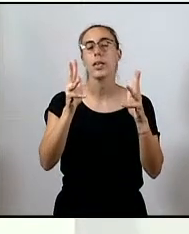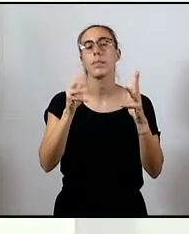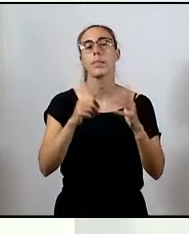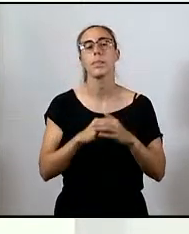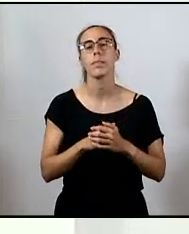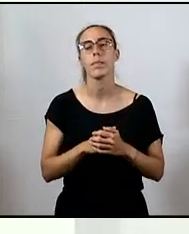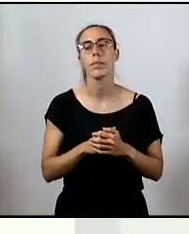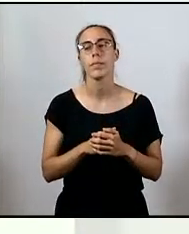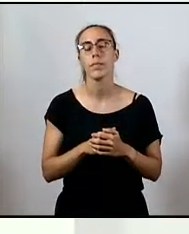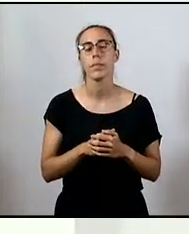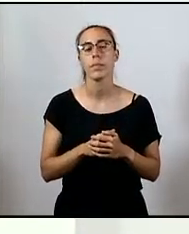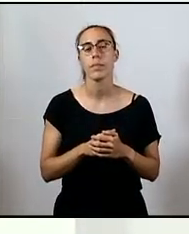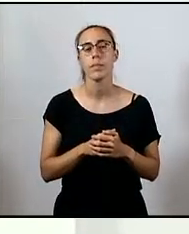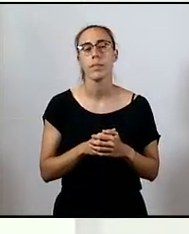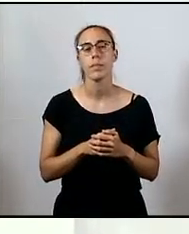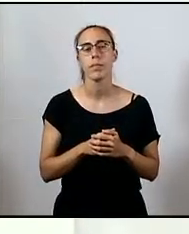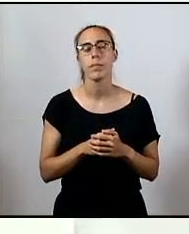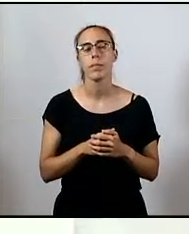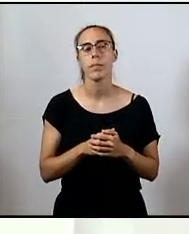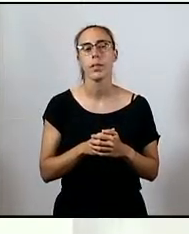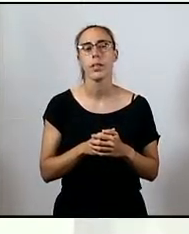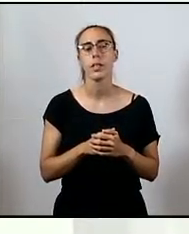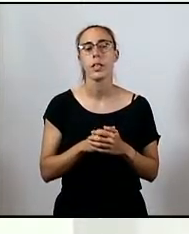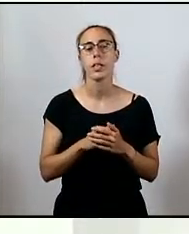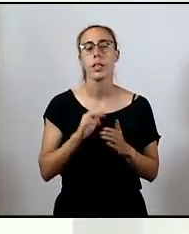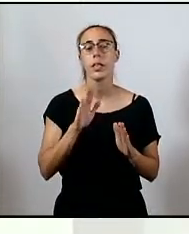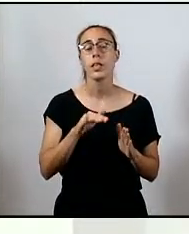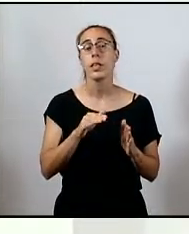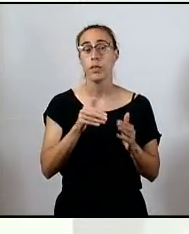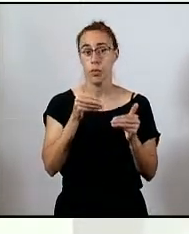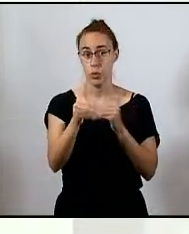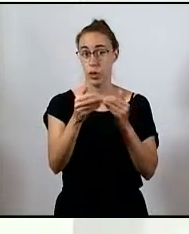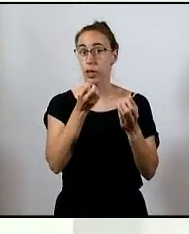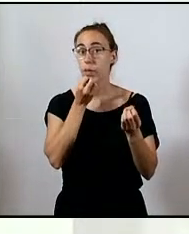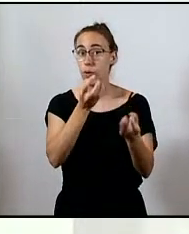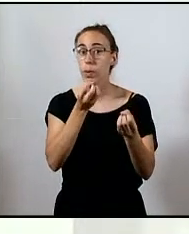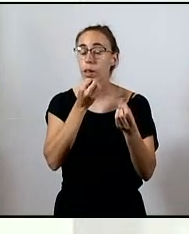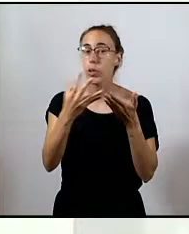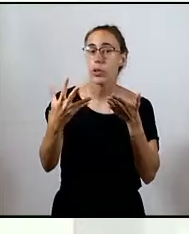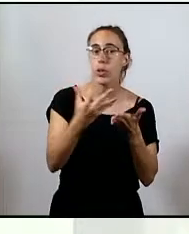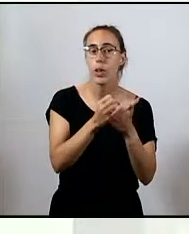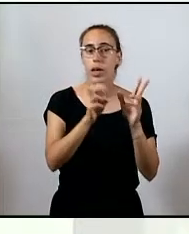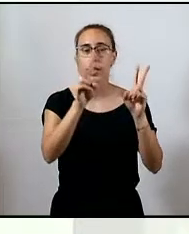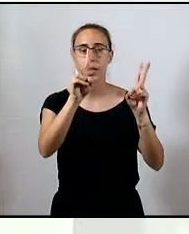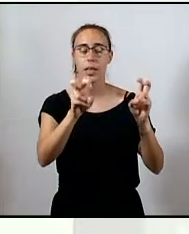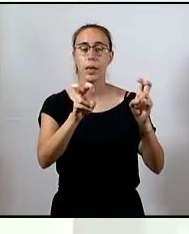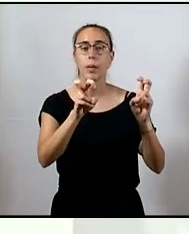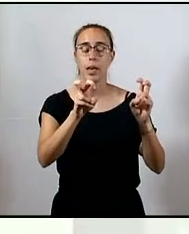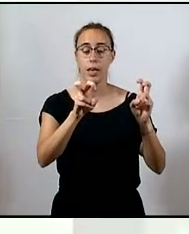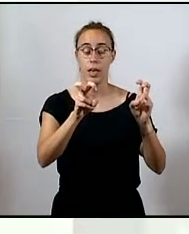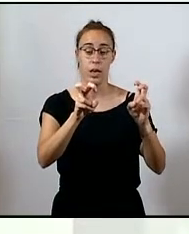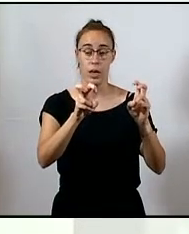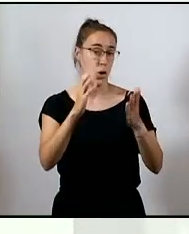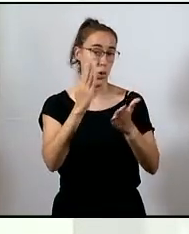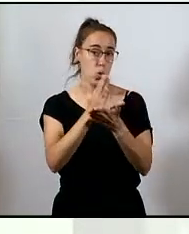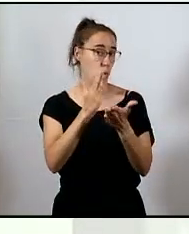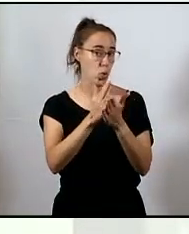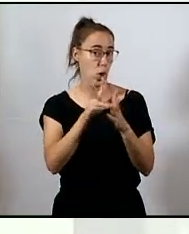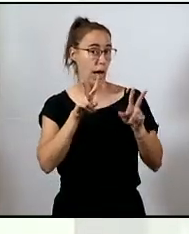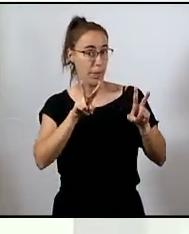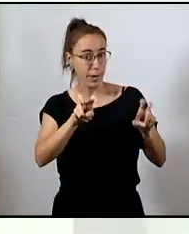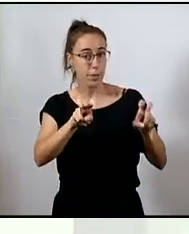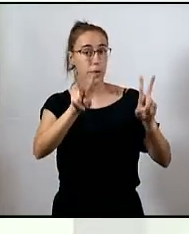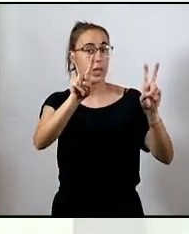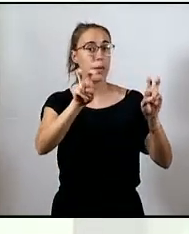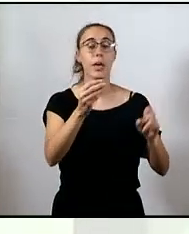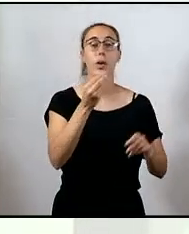a dotarles de toda la información necesaria sobre esto a respecto del comienzo del curso, sobre los comedores en